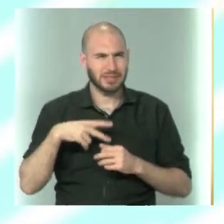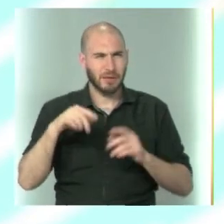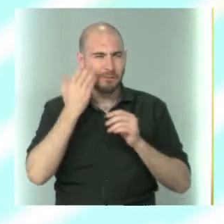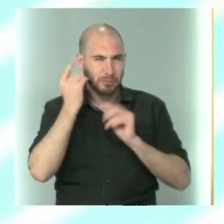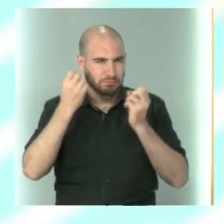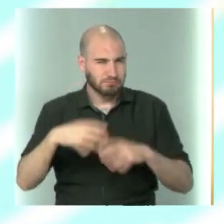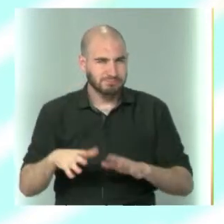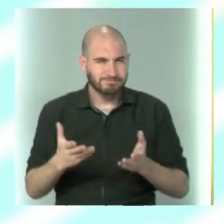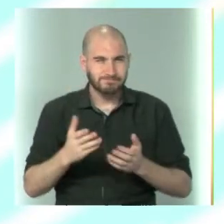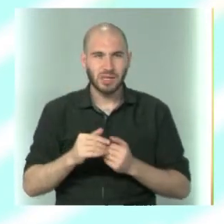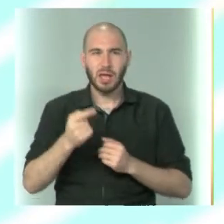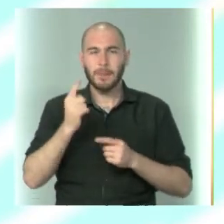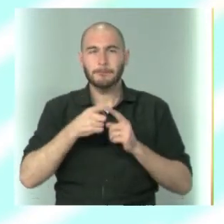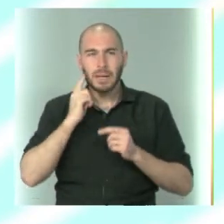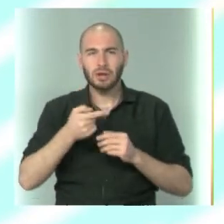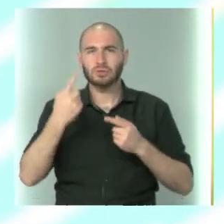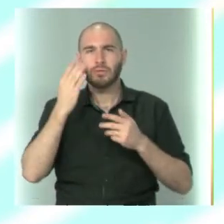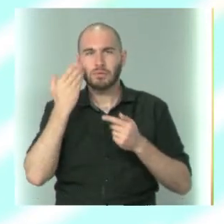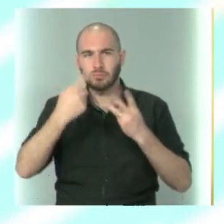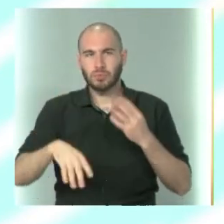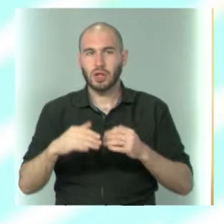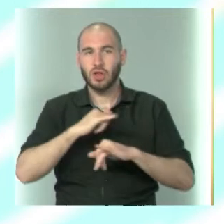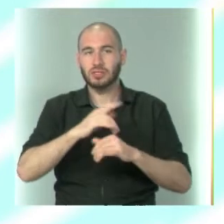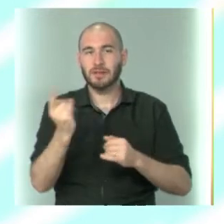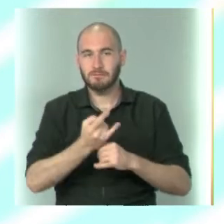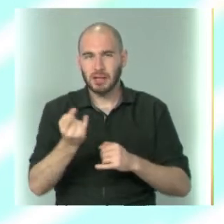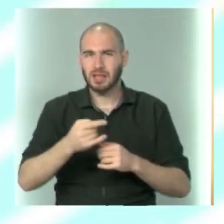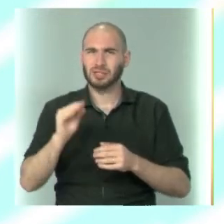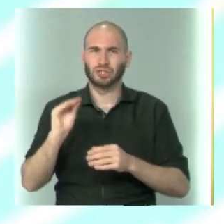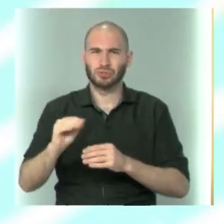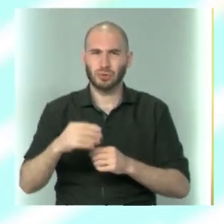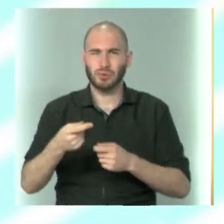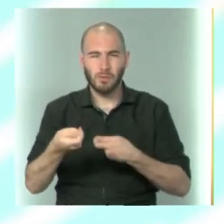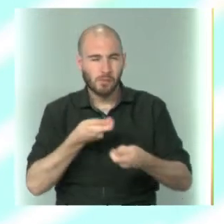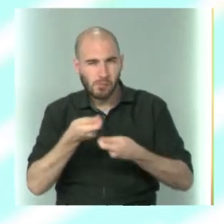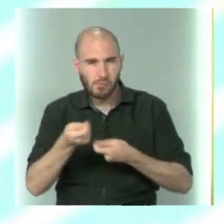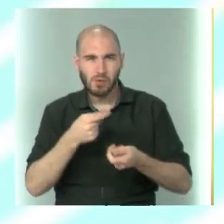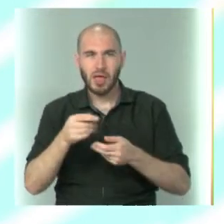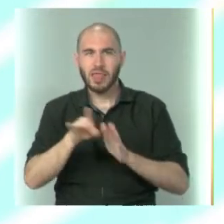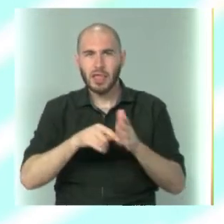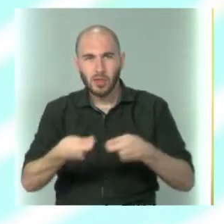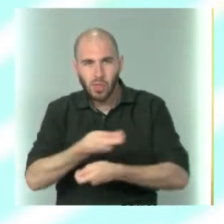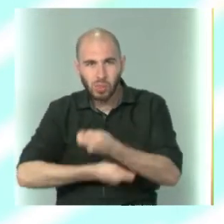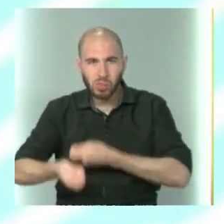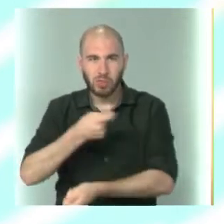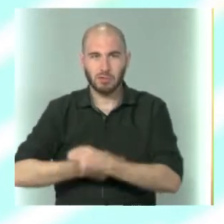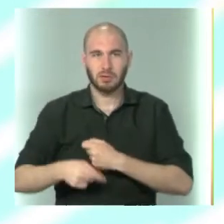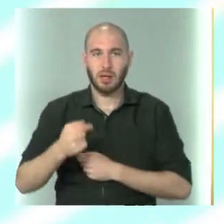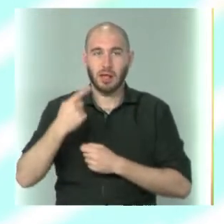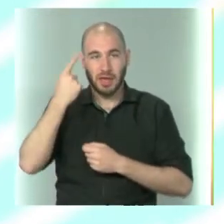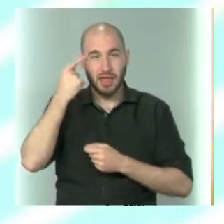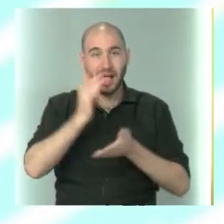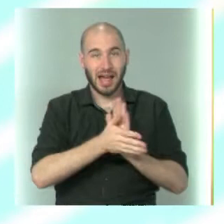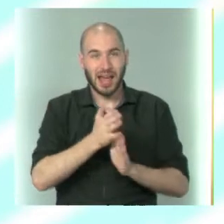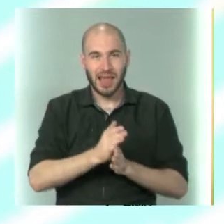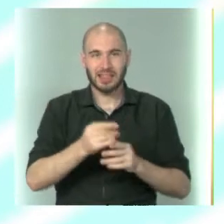la privacidad se pierde en Facebook. Los riesgos de las redes sociales son las noticias falsas, la toxicidad, la manipulación y el tráfico de datos. Pensábamos que a lo que es